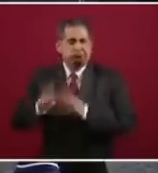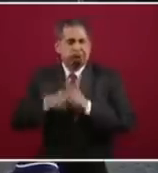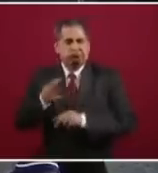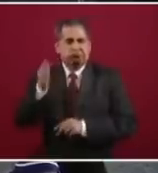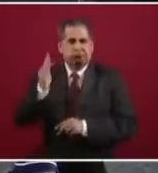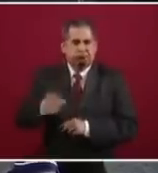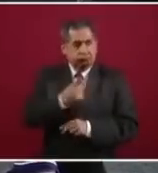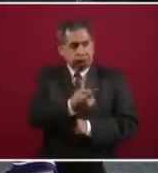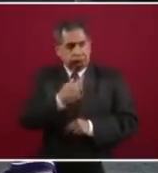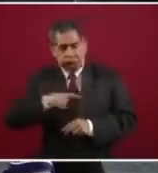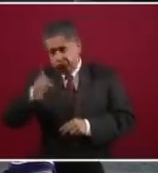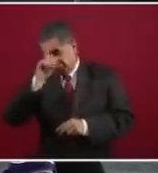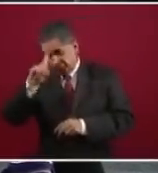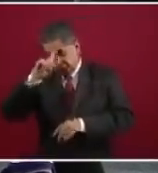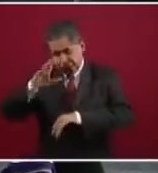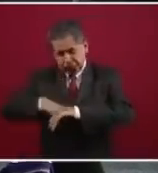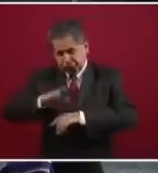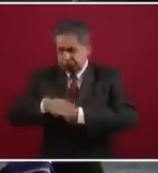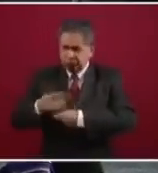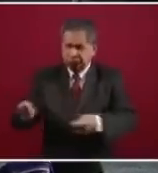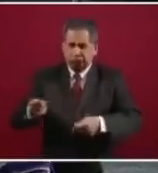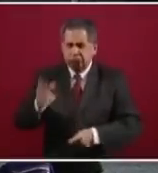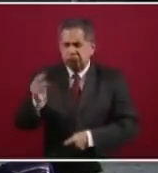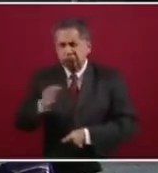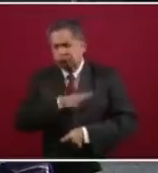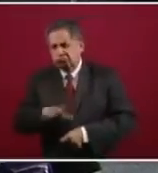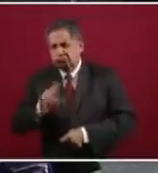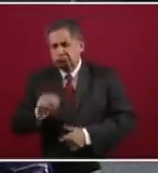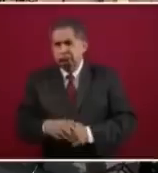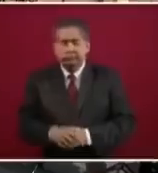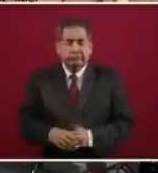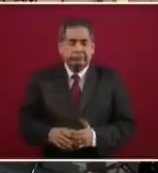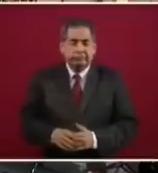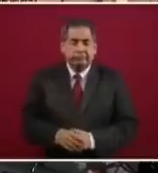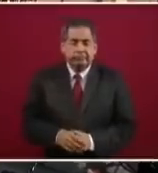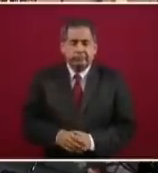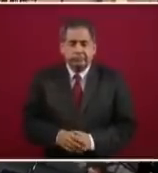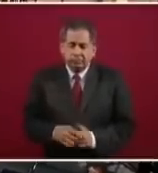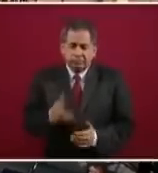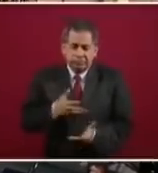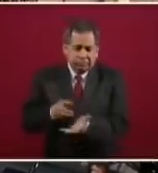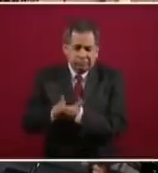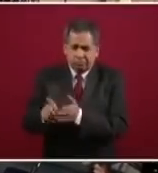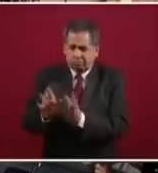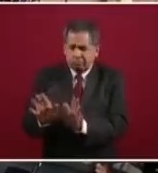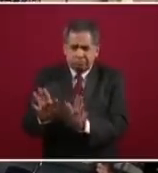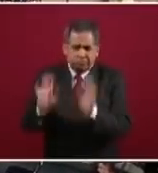la recomendación de que ella haga? Pues están en su derecho,